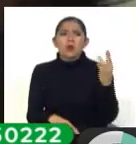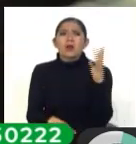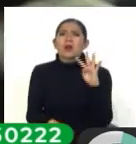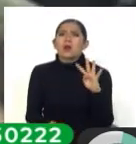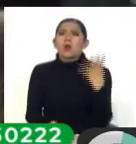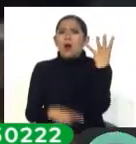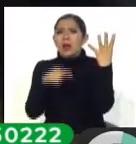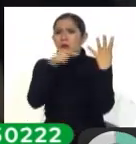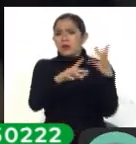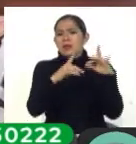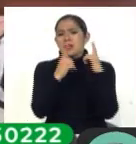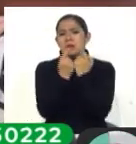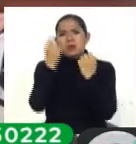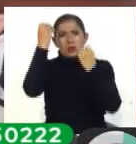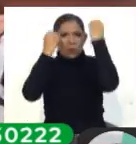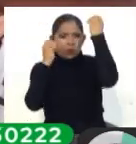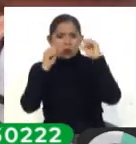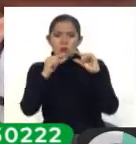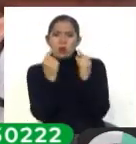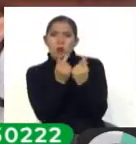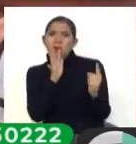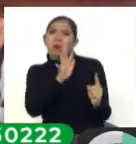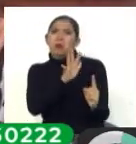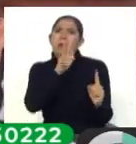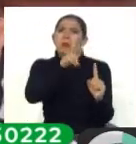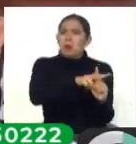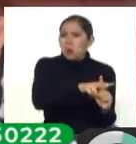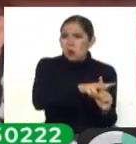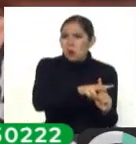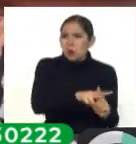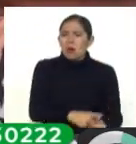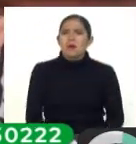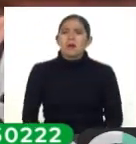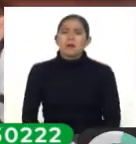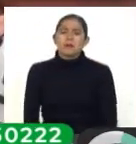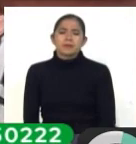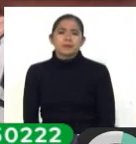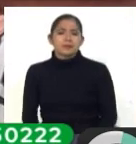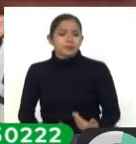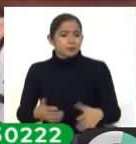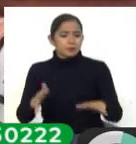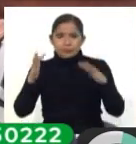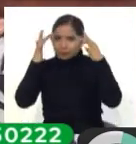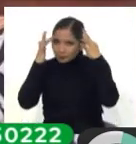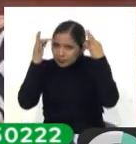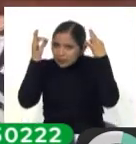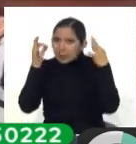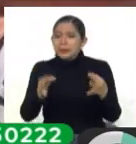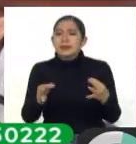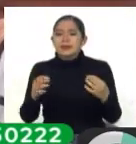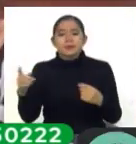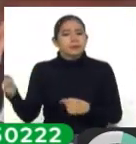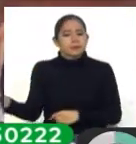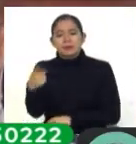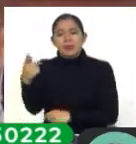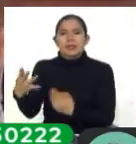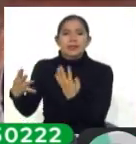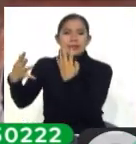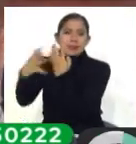en el departamento de Oruro. Por lo que se ha determinado la detención preventiva y hemos visto